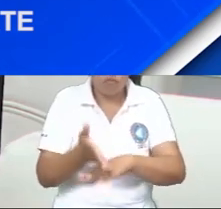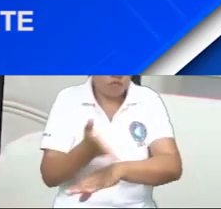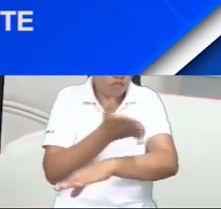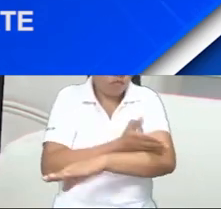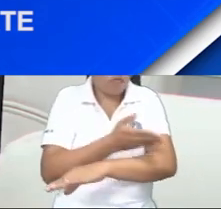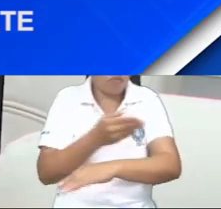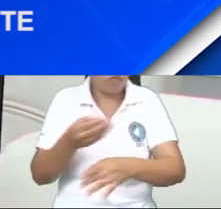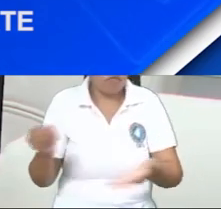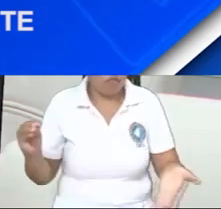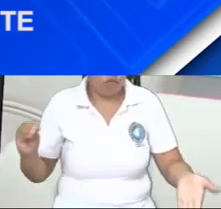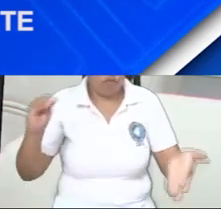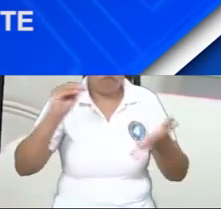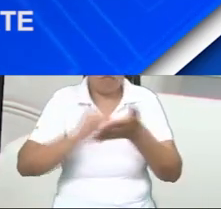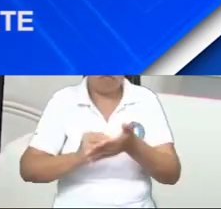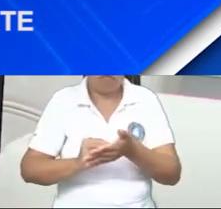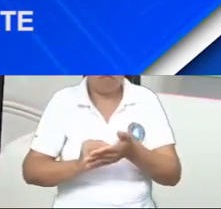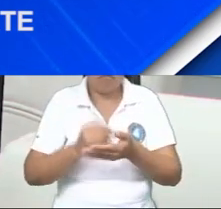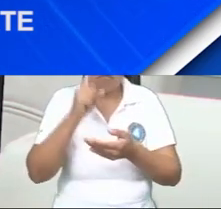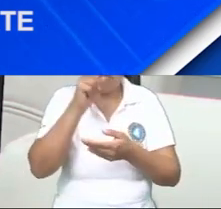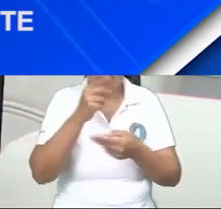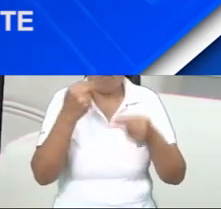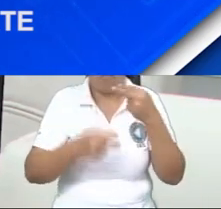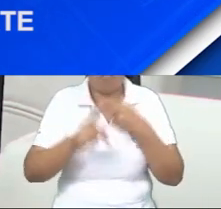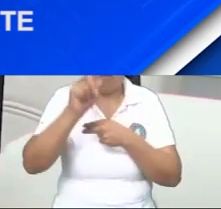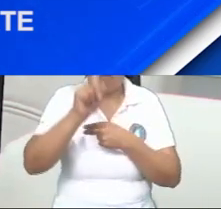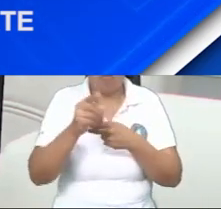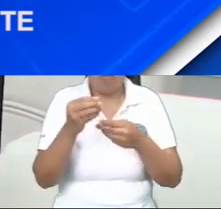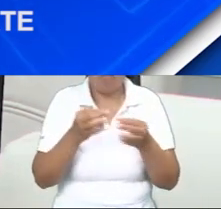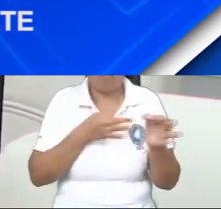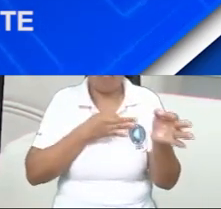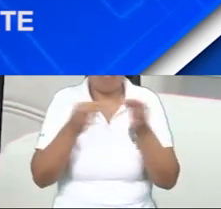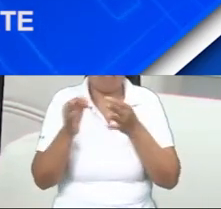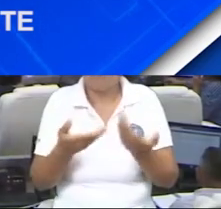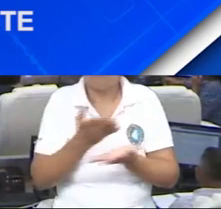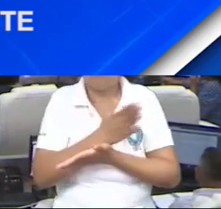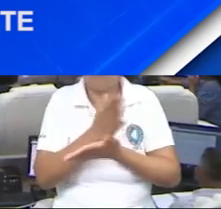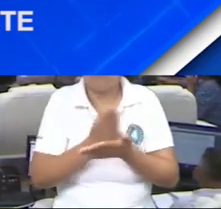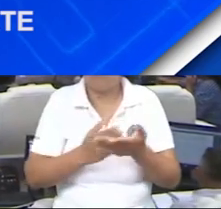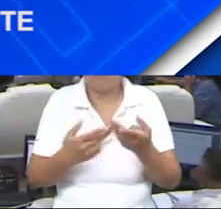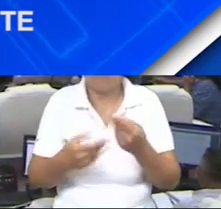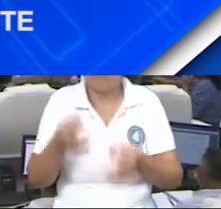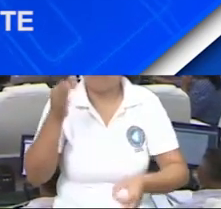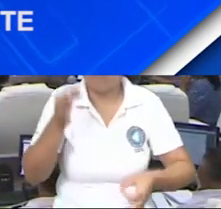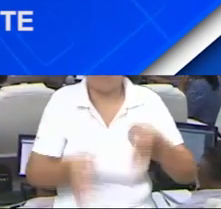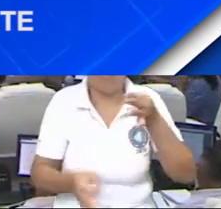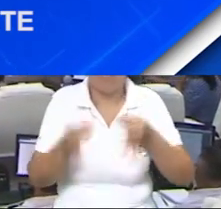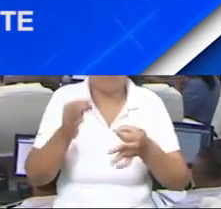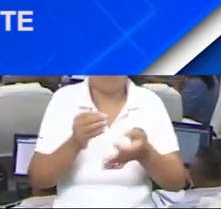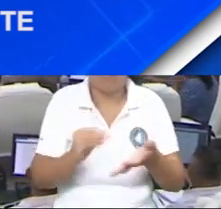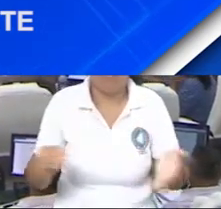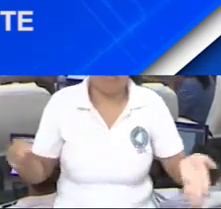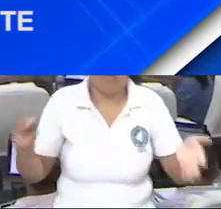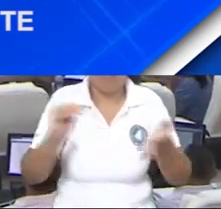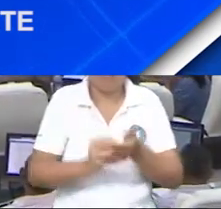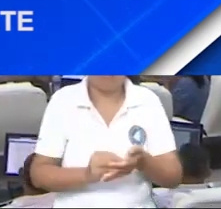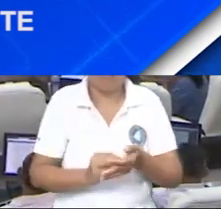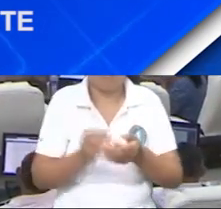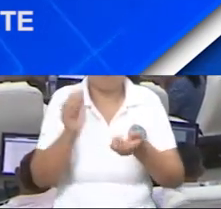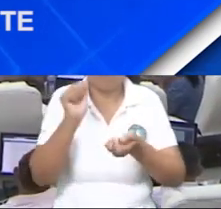anterior se indicaron en el anexo 1, registro de normas vigentes. El digesto fue aprobado